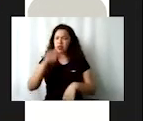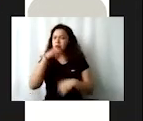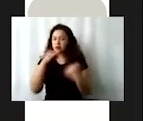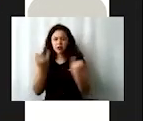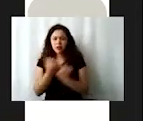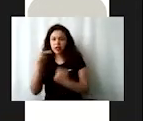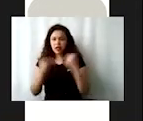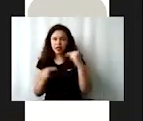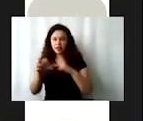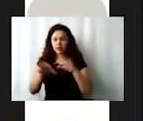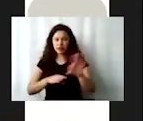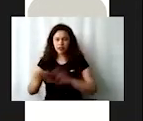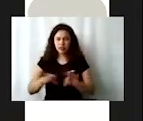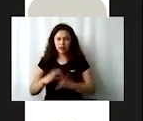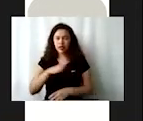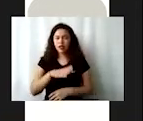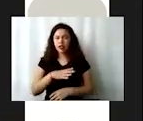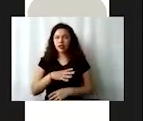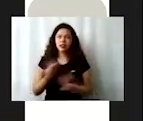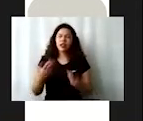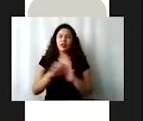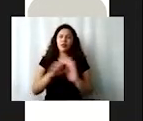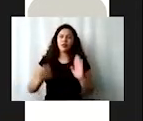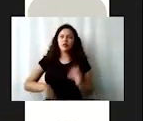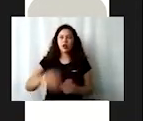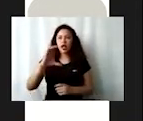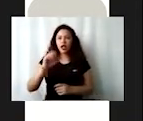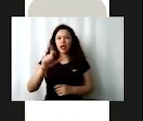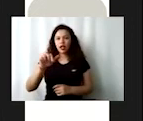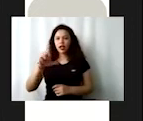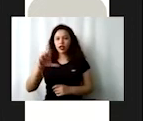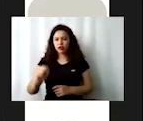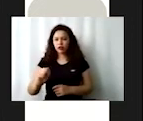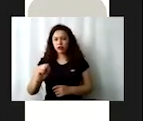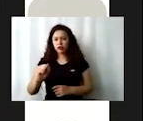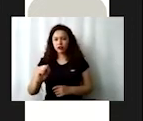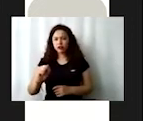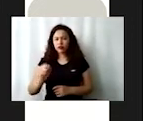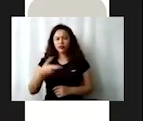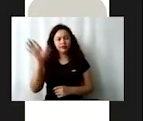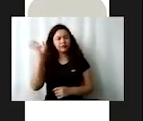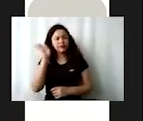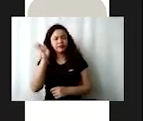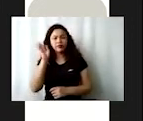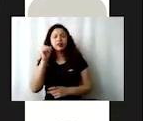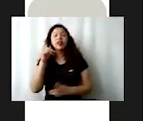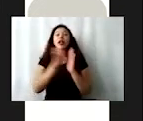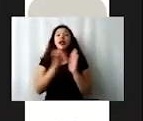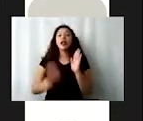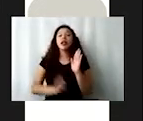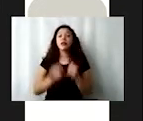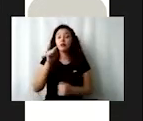puesto, que por ejemplo, si ustedes escucharon a Carlos, Carlos nos puso como ejemplo que